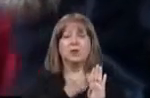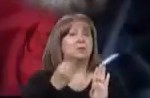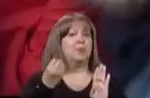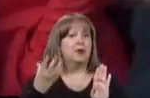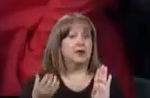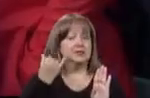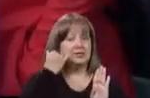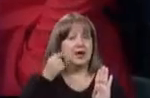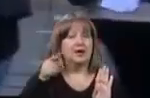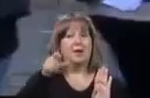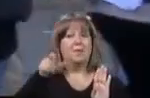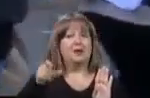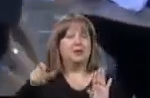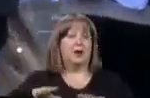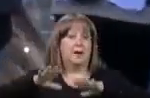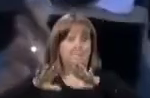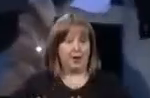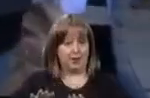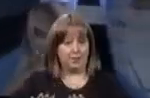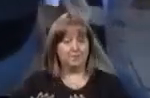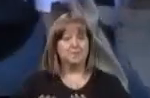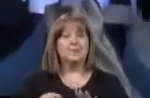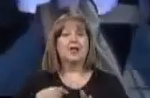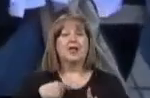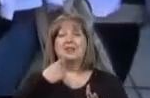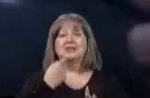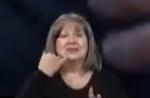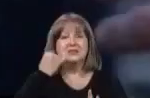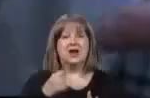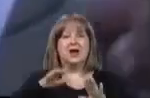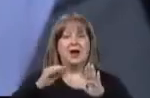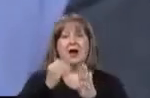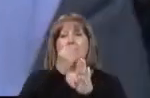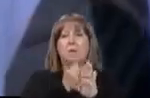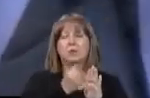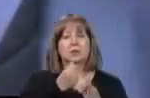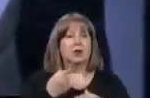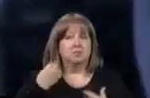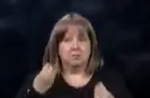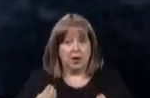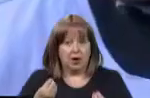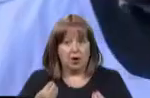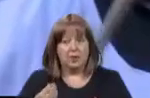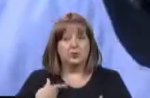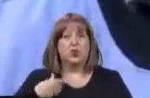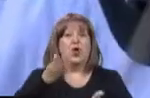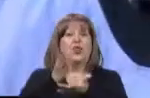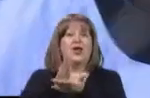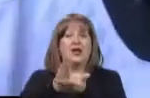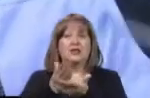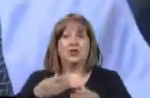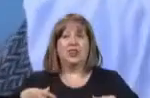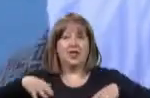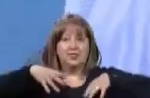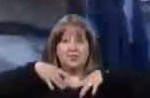definitiva, el concepto de fondo es que hay una colisión de derechos, se les está descontando algo por el derecho a manifestarse, a peticionar y